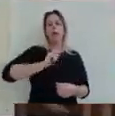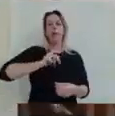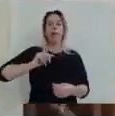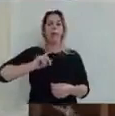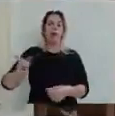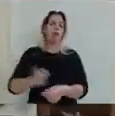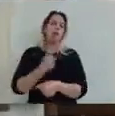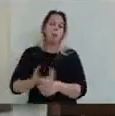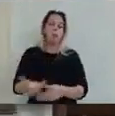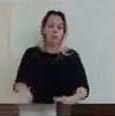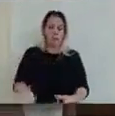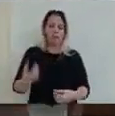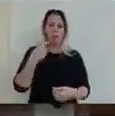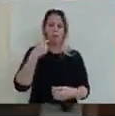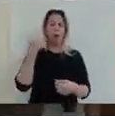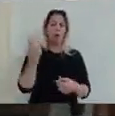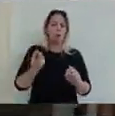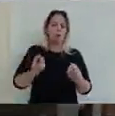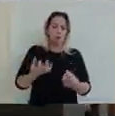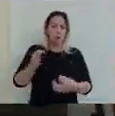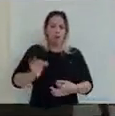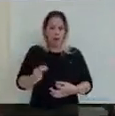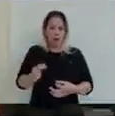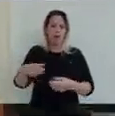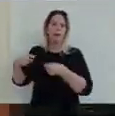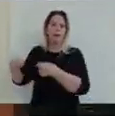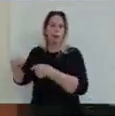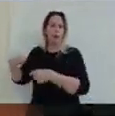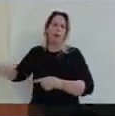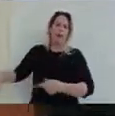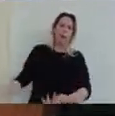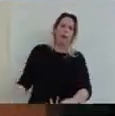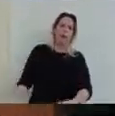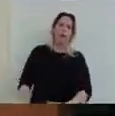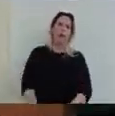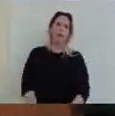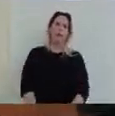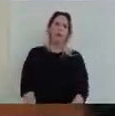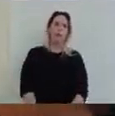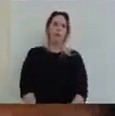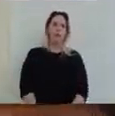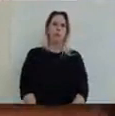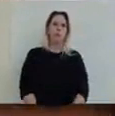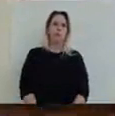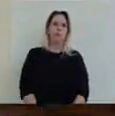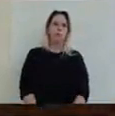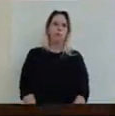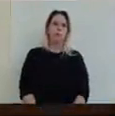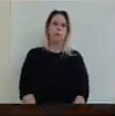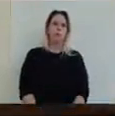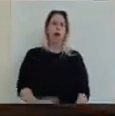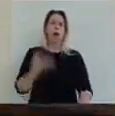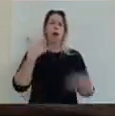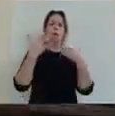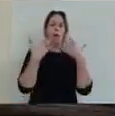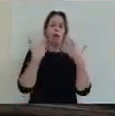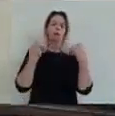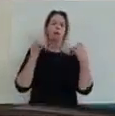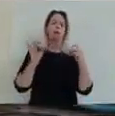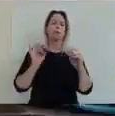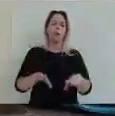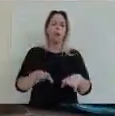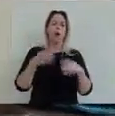gastados, digamos, esos fondos en otra cuestión. Me parece que hablar de transparencia, cuando hablamos de transparencia no